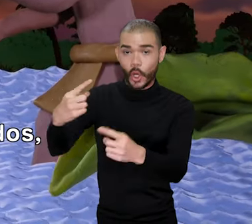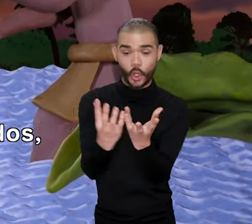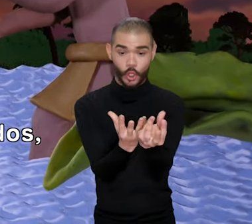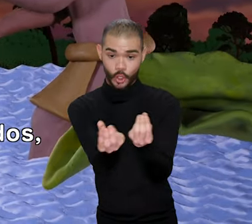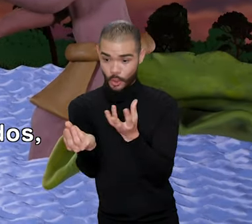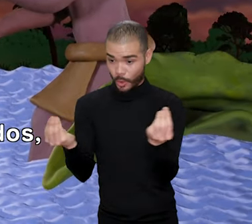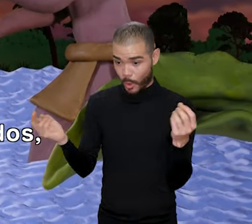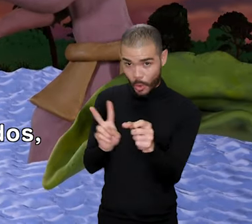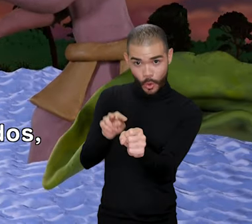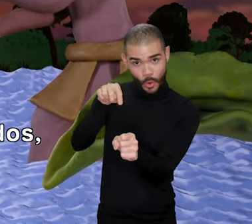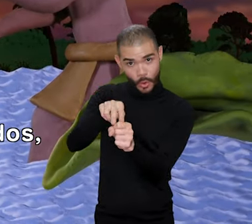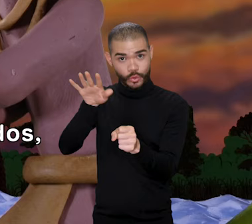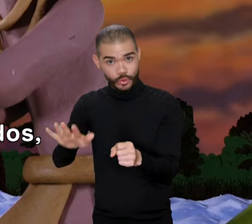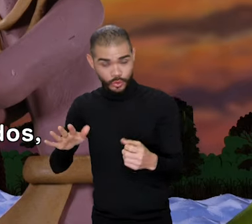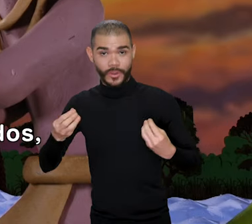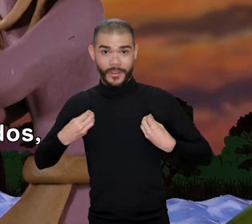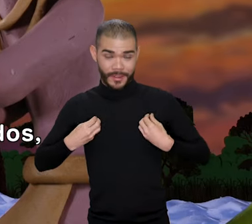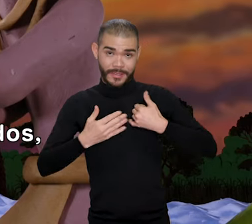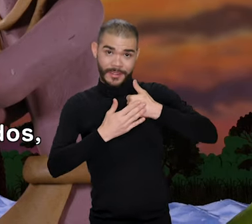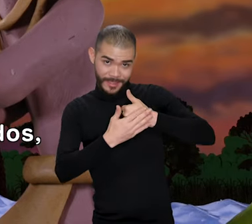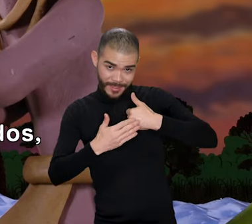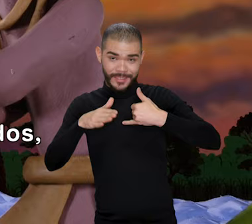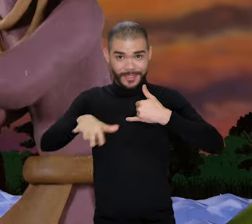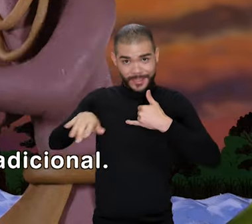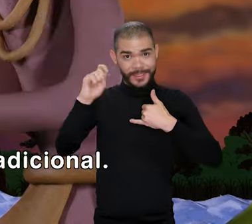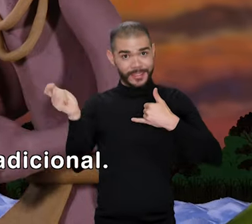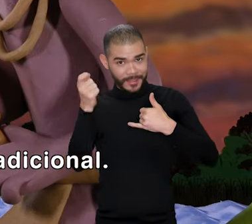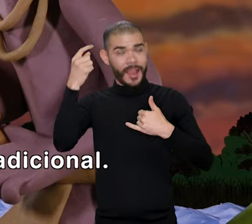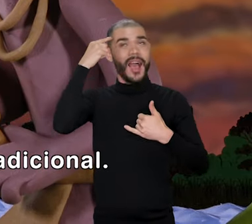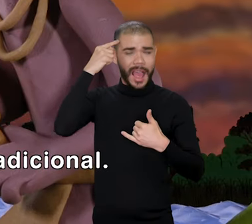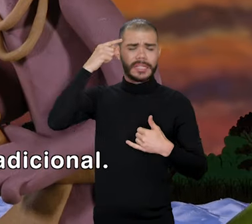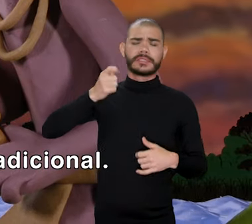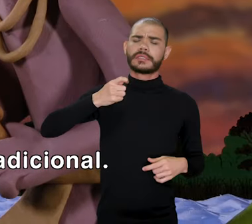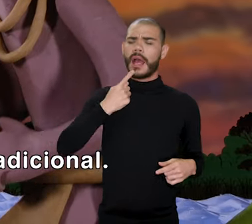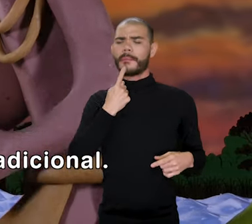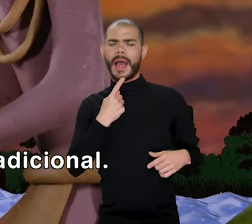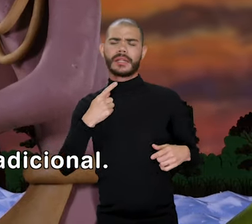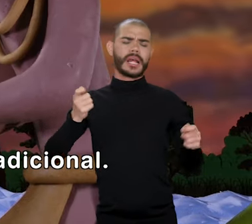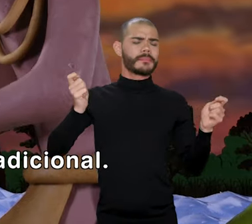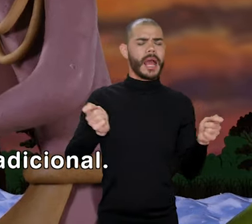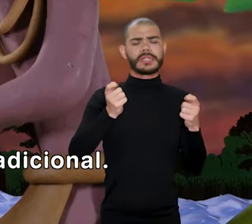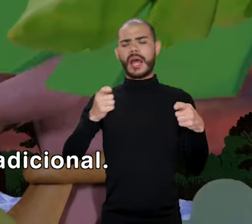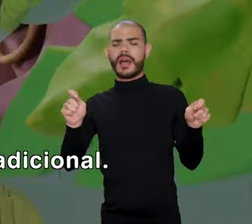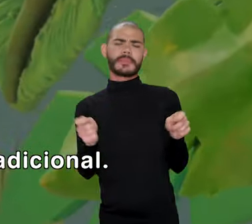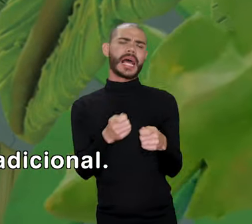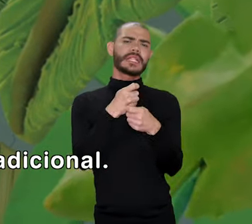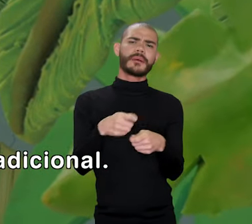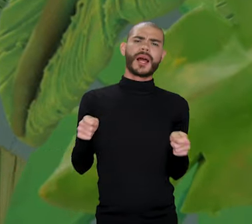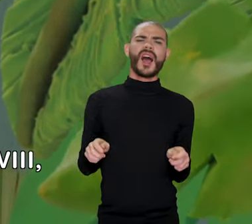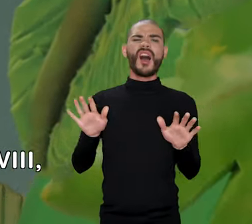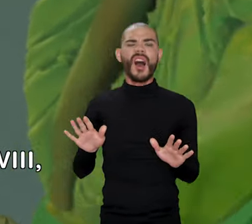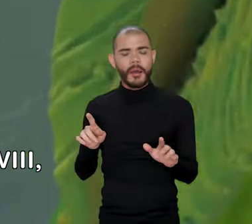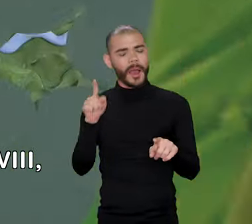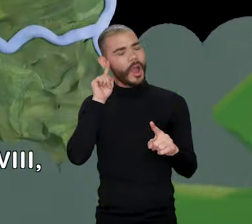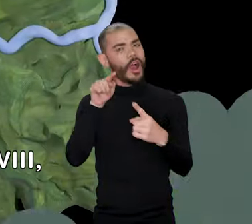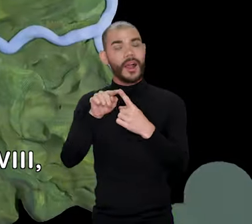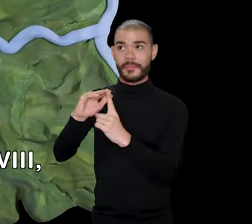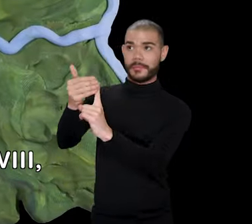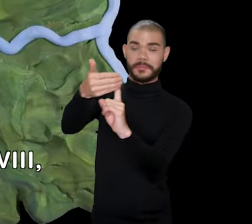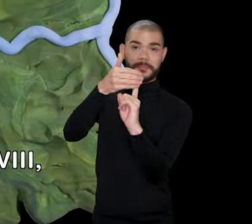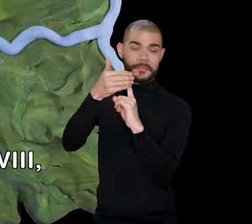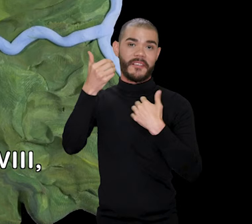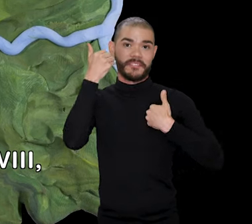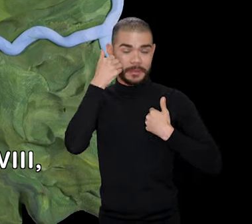han realizado rezos cantados, como el del pescado, en la práctica de su medicina tradicional. Durante los